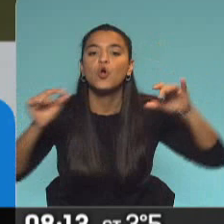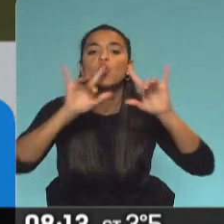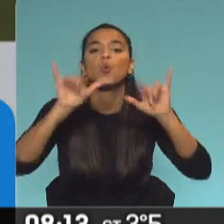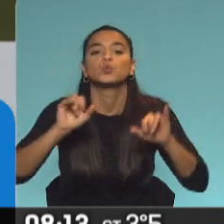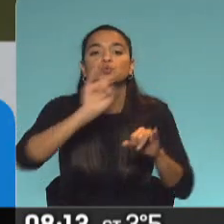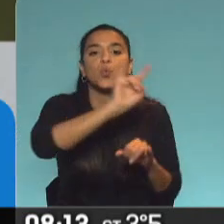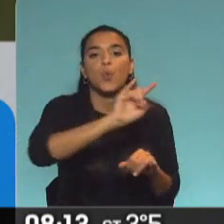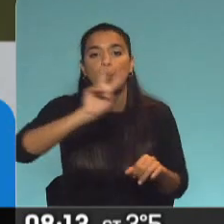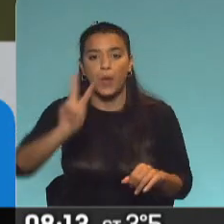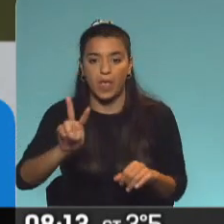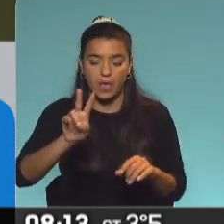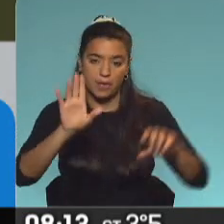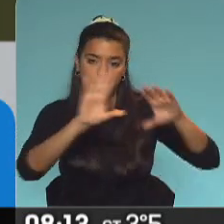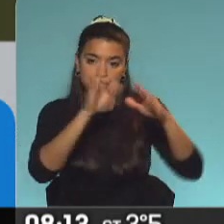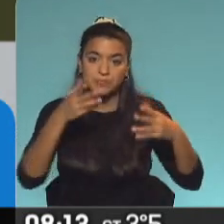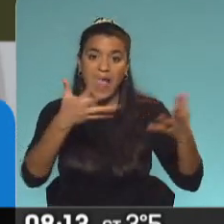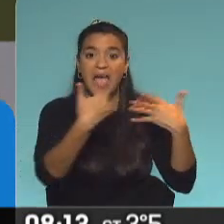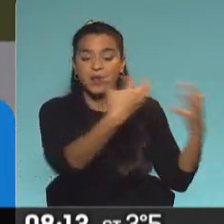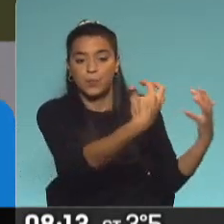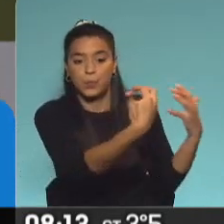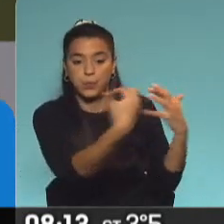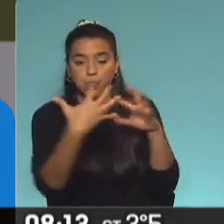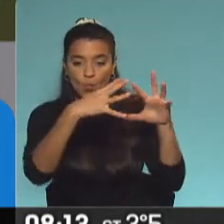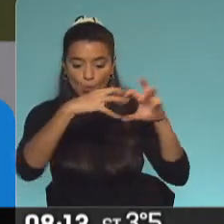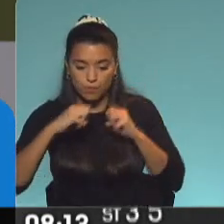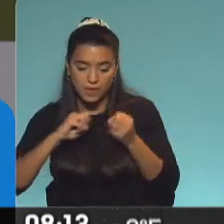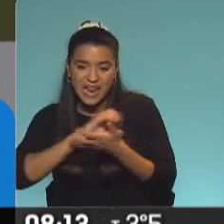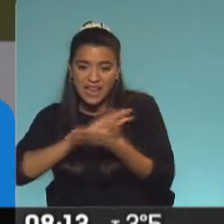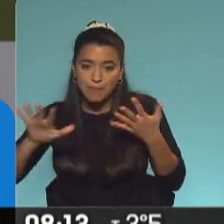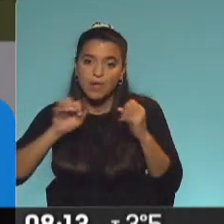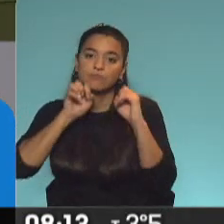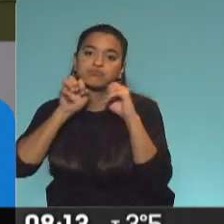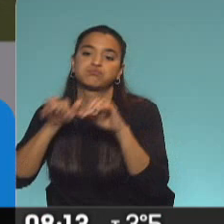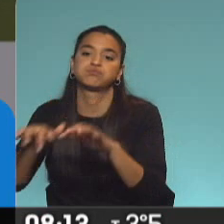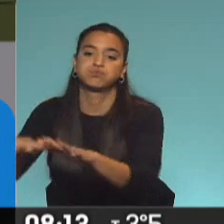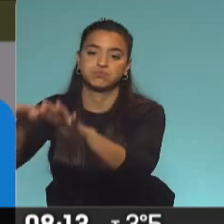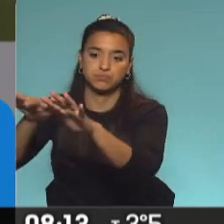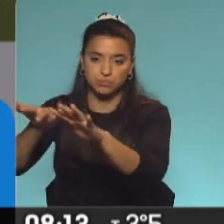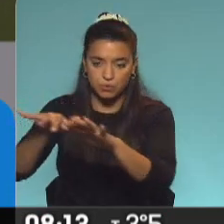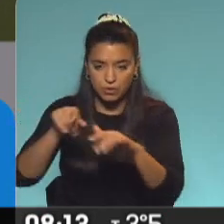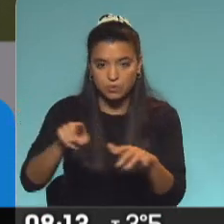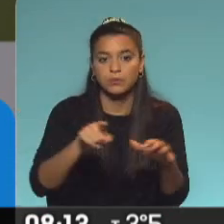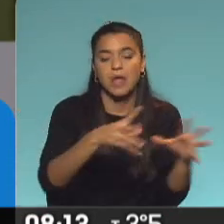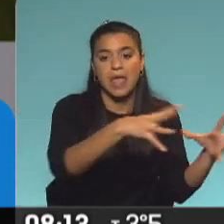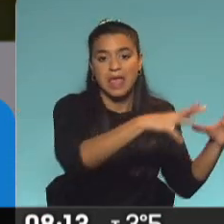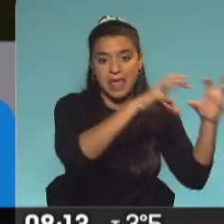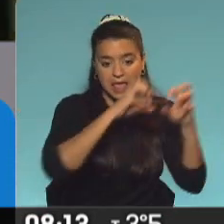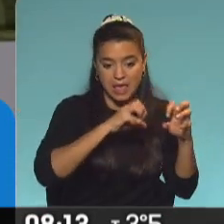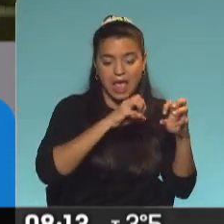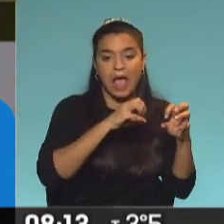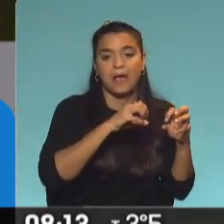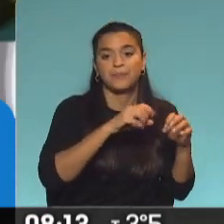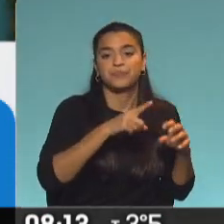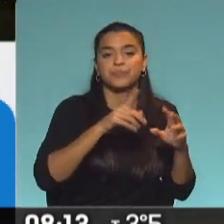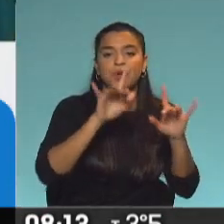es ingresado, apenas pasa por los tubos, es sanitizado. Bien. Ingresa en la unidad de tratamiento de aire y